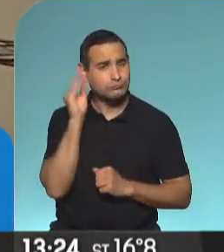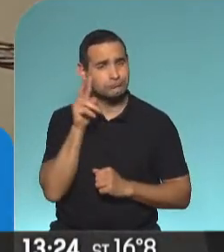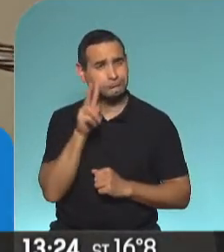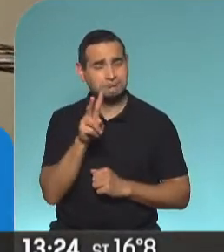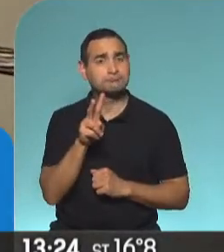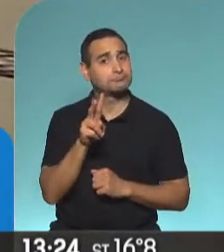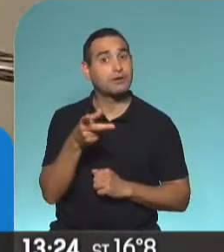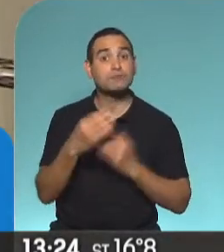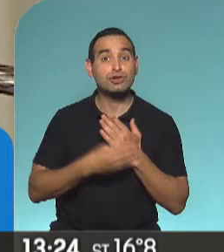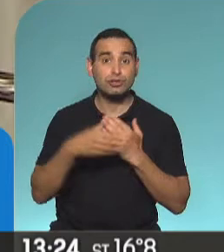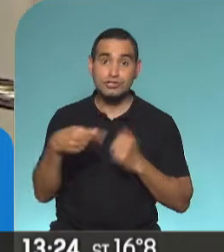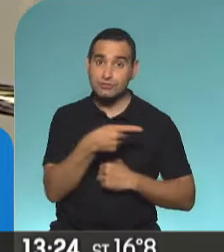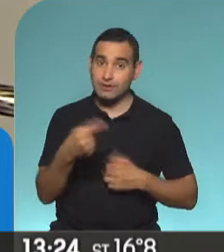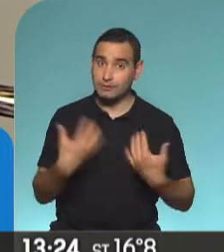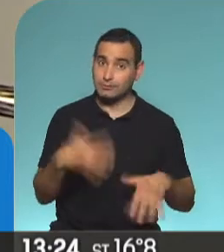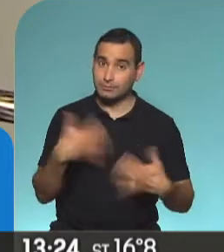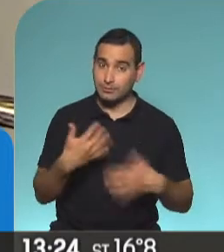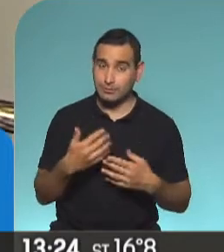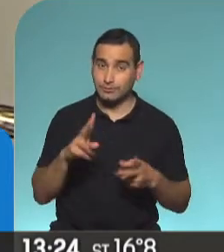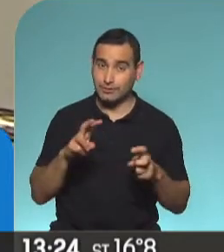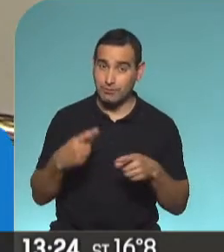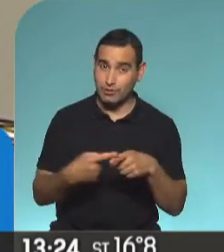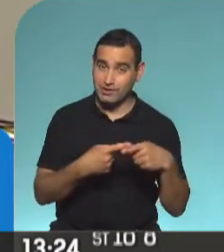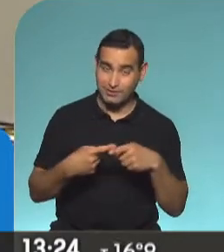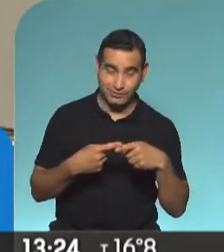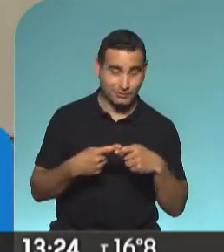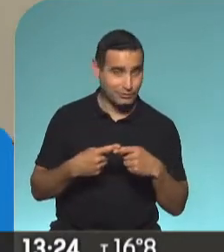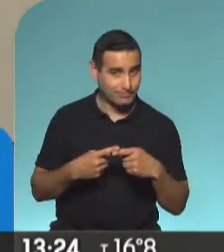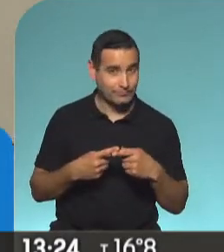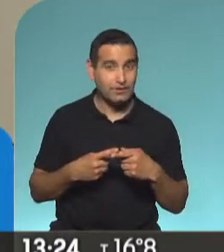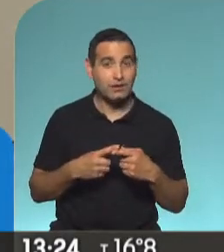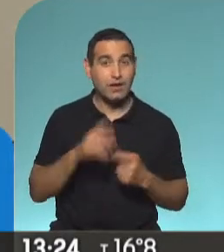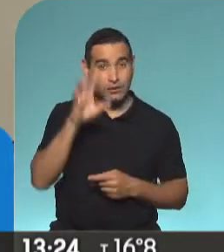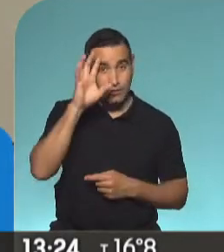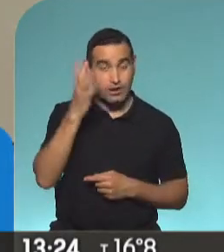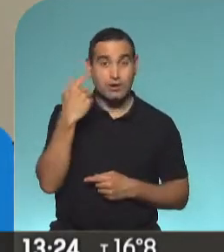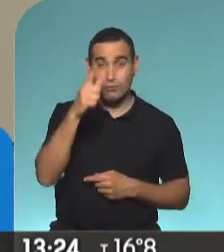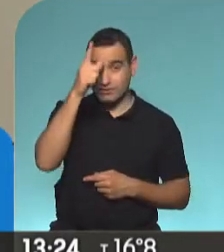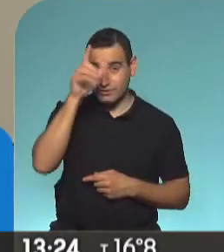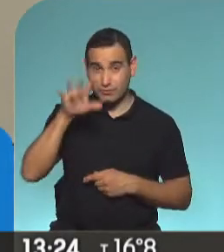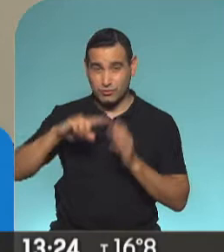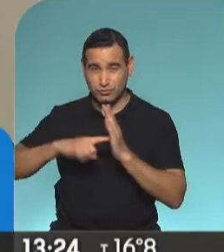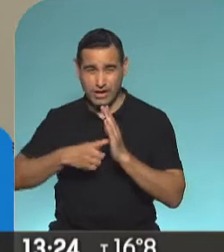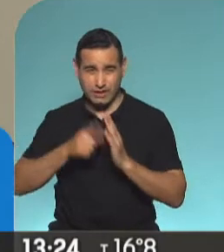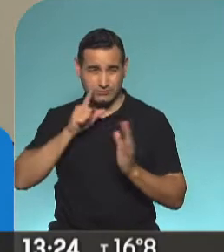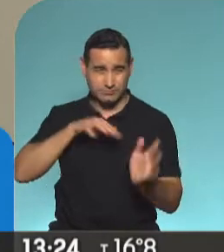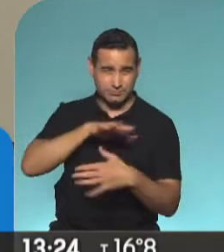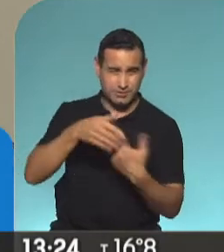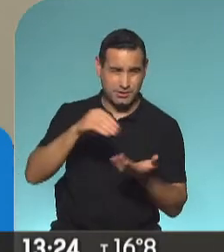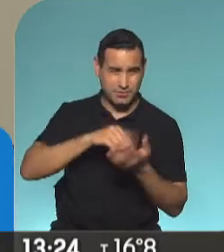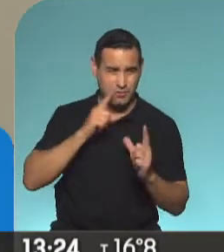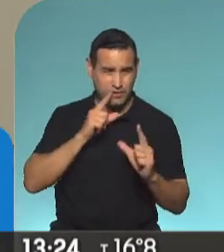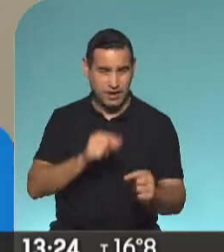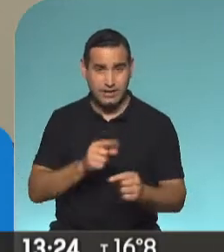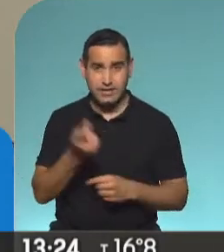ministro, una semana muy cargada en materia de análisis político también. Recordemos una revuelta de la policía bonaerense, también un banderazo en la jornada de ayer donde